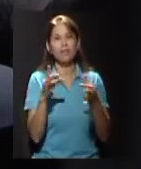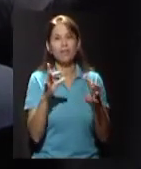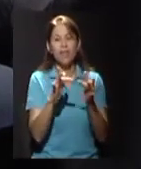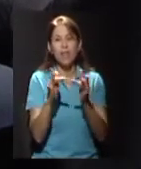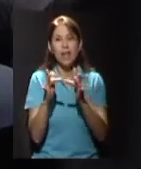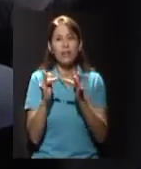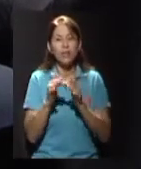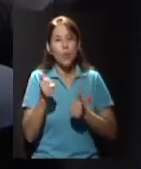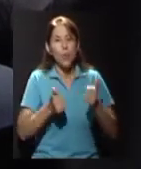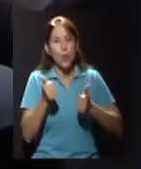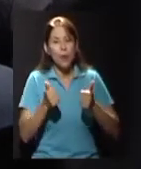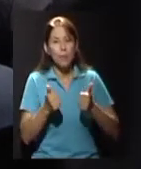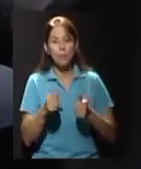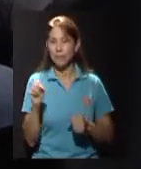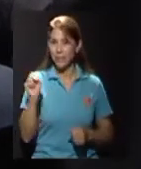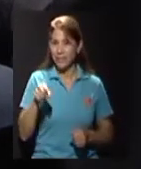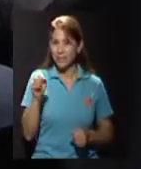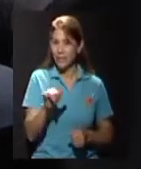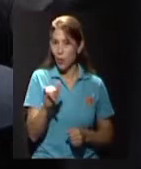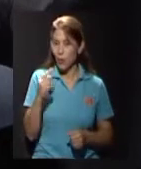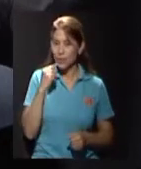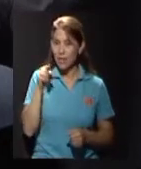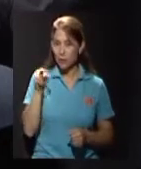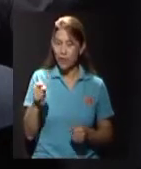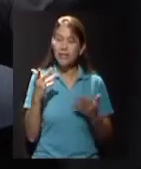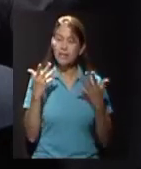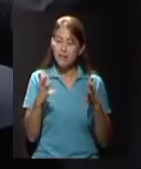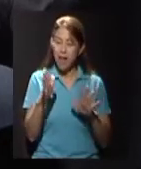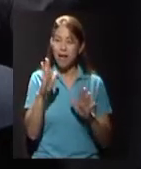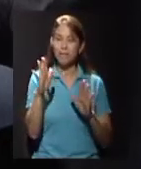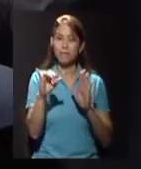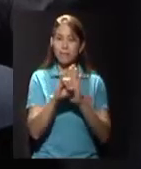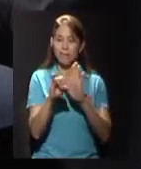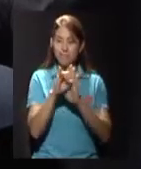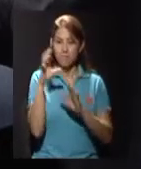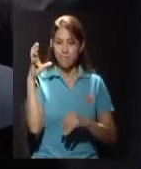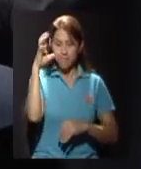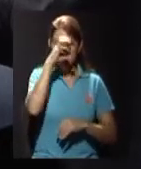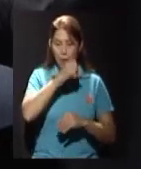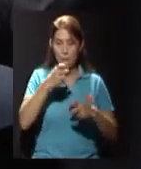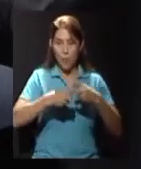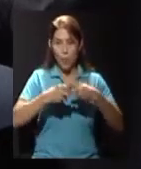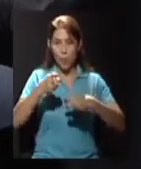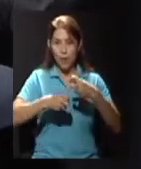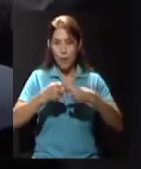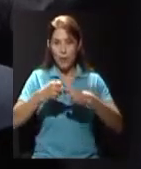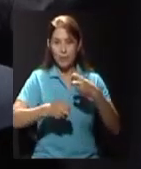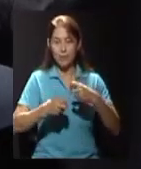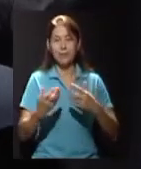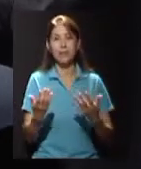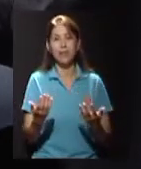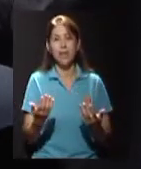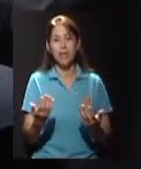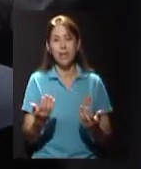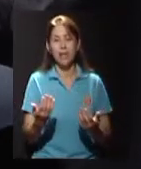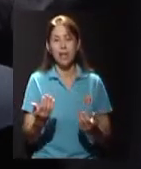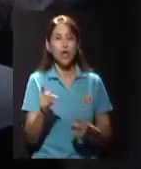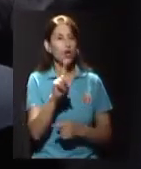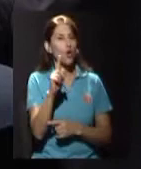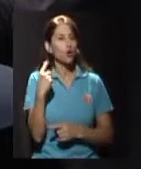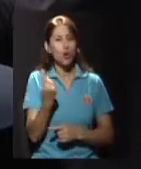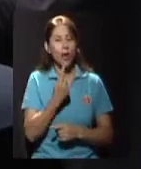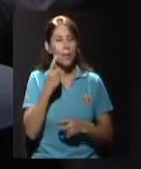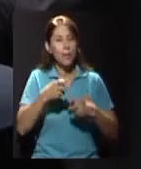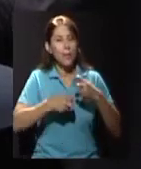efectivamente como lo señala usted juan rafael y no solamente tenemos problemas